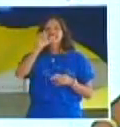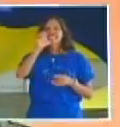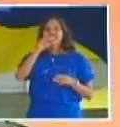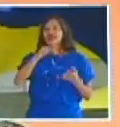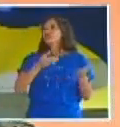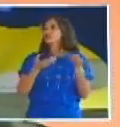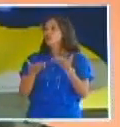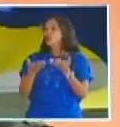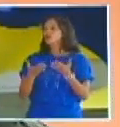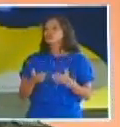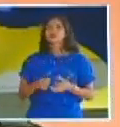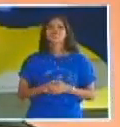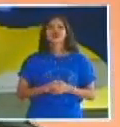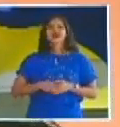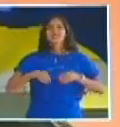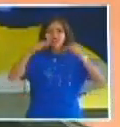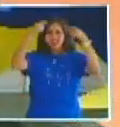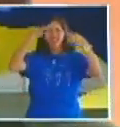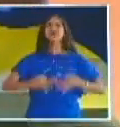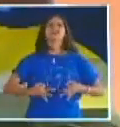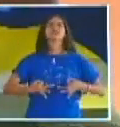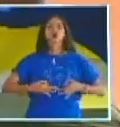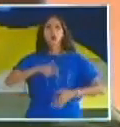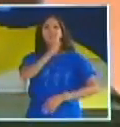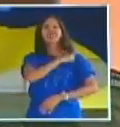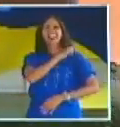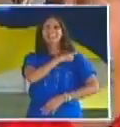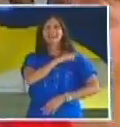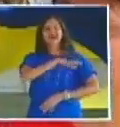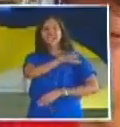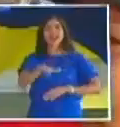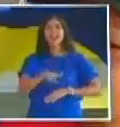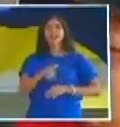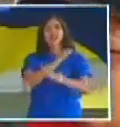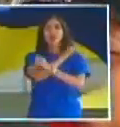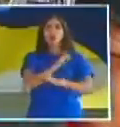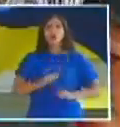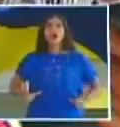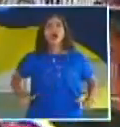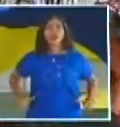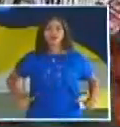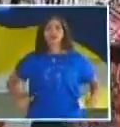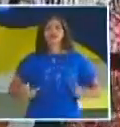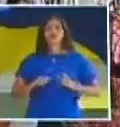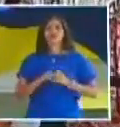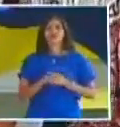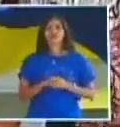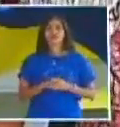Marcano, digno comandante general de la Guardia Nacional Bolivariana.